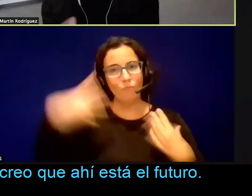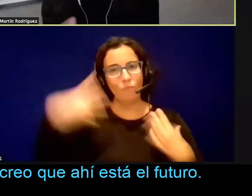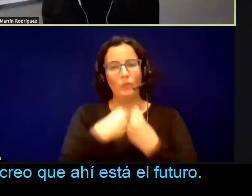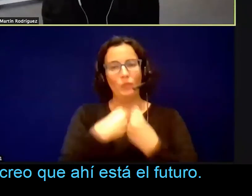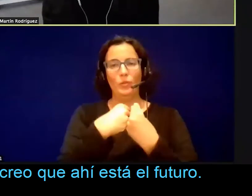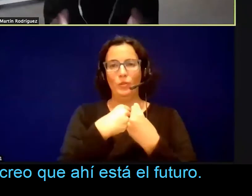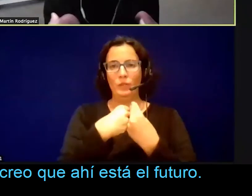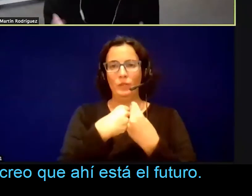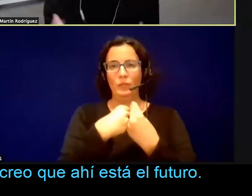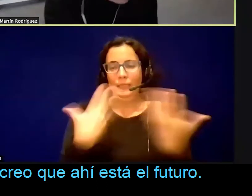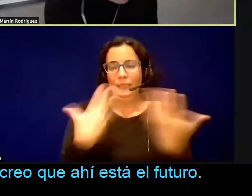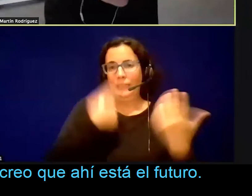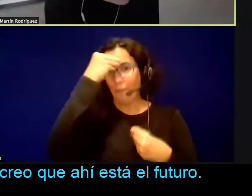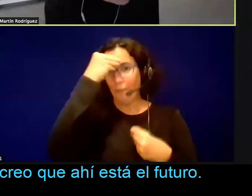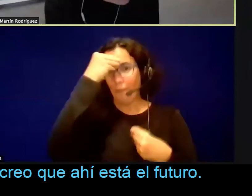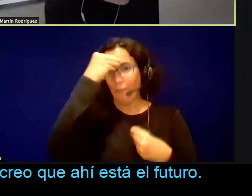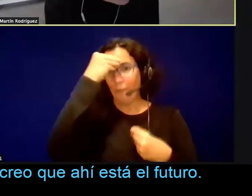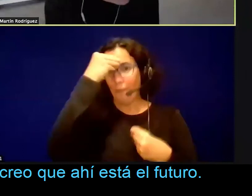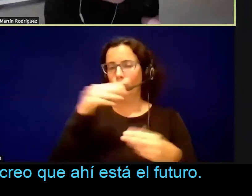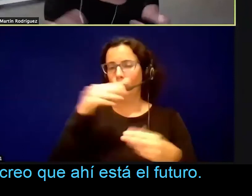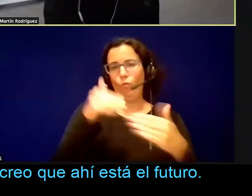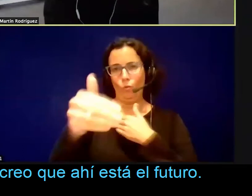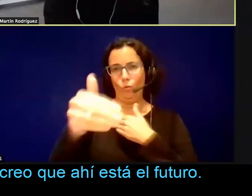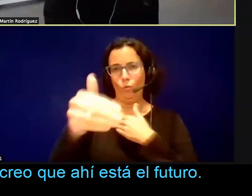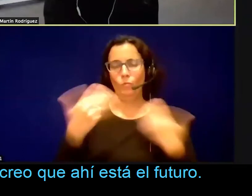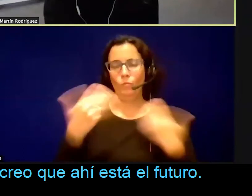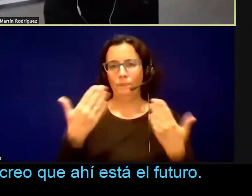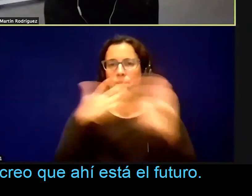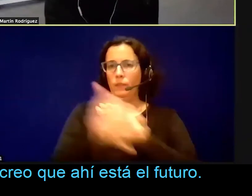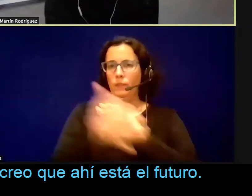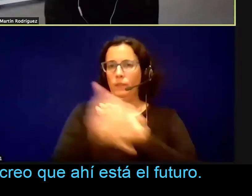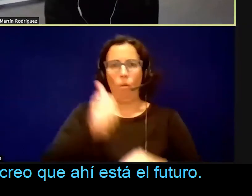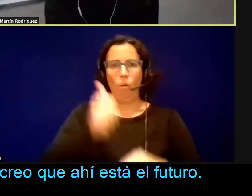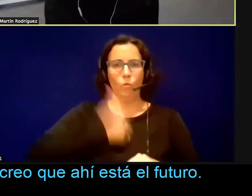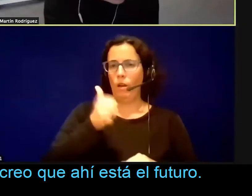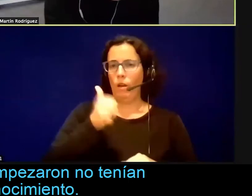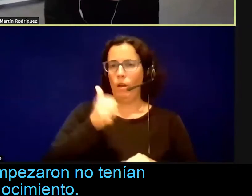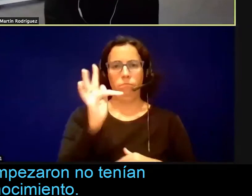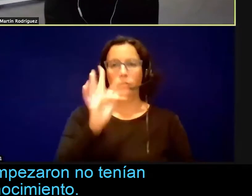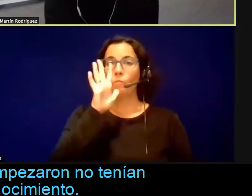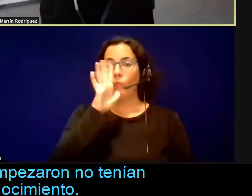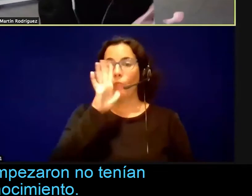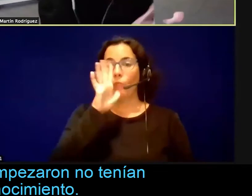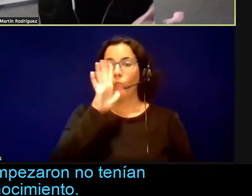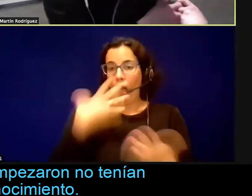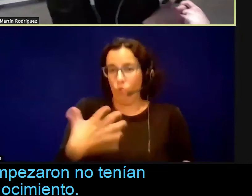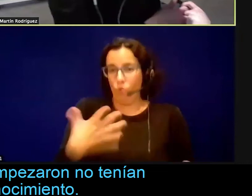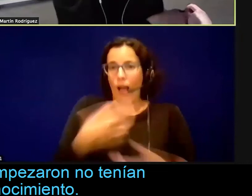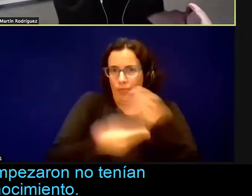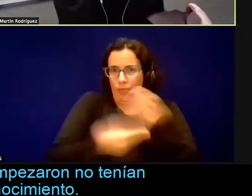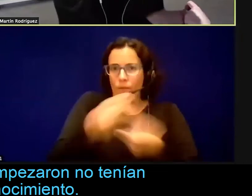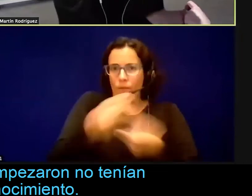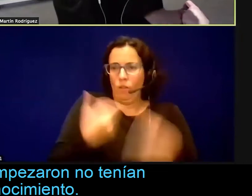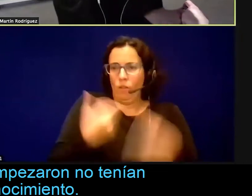digamos, el futuro o el quid de la cuestión, ¿no? Que por eso es una gran oportunidad, porque hoy en día manejamos eso, cosa que hace 20 años los que